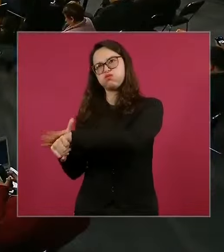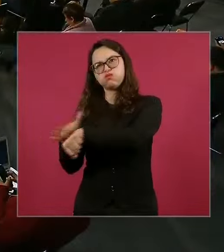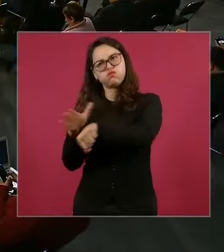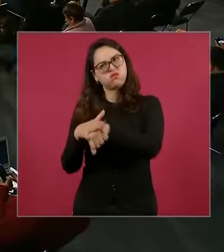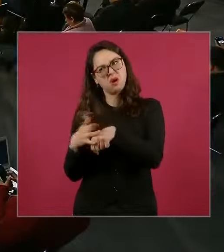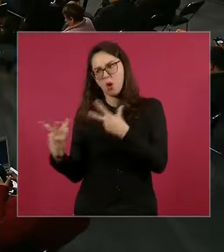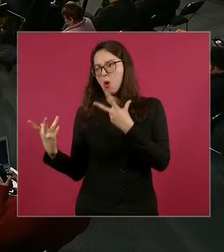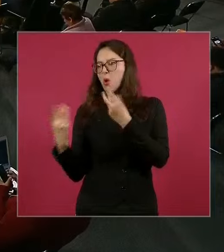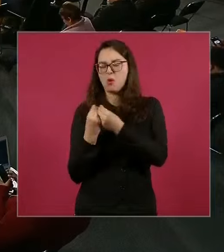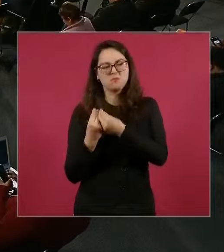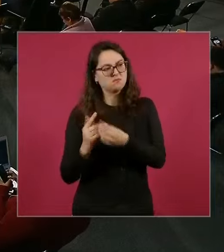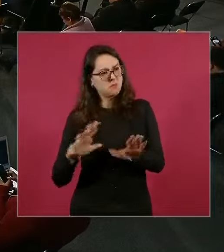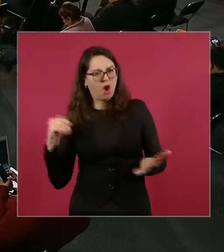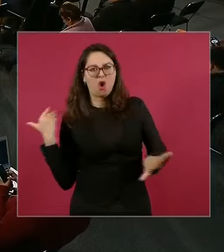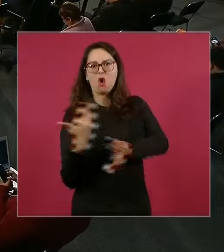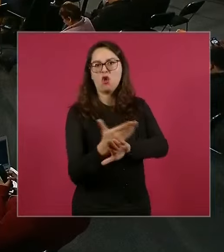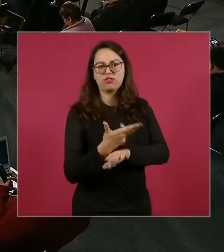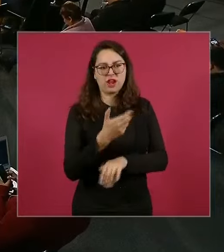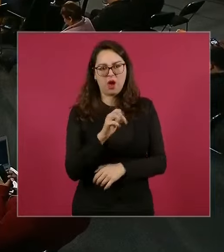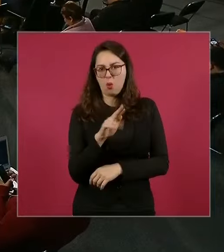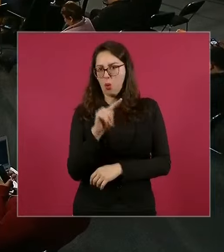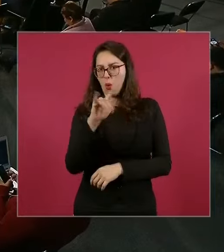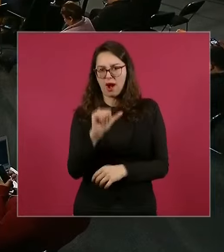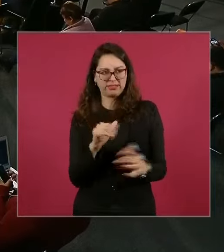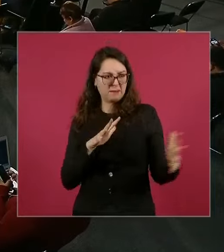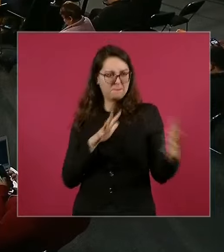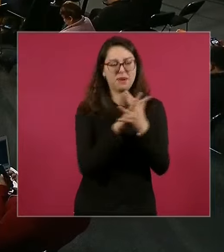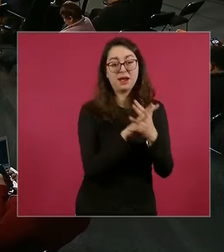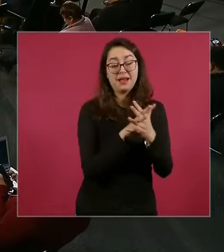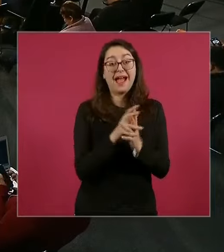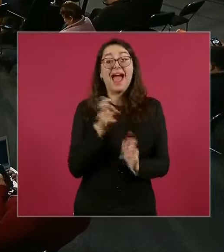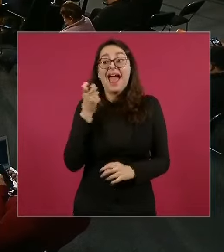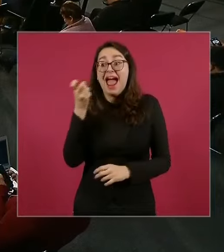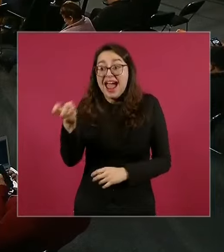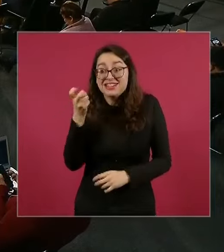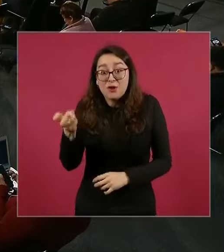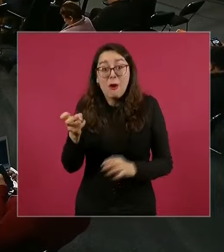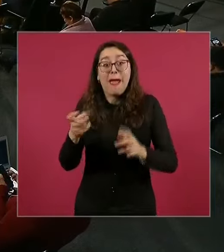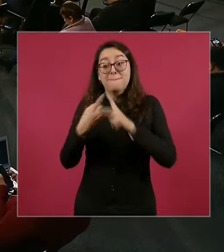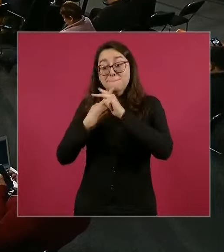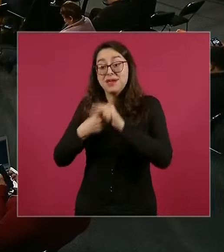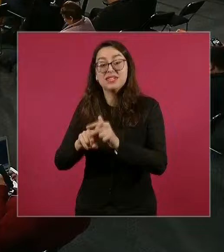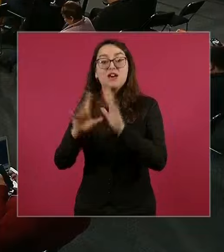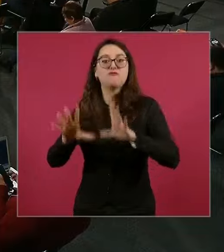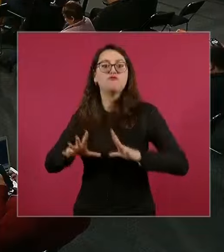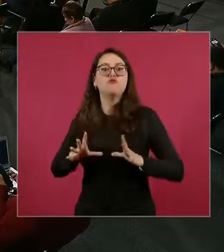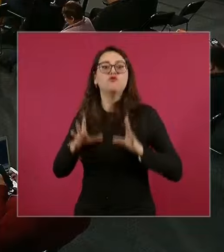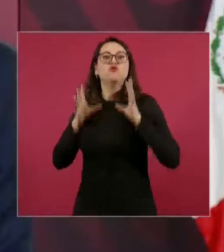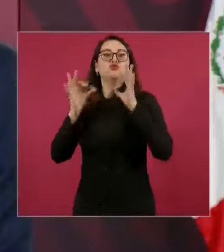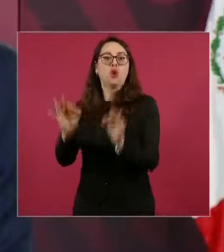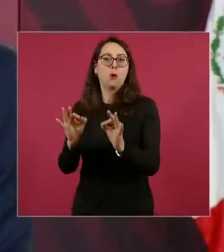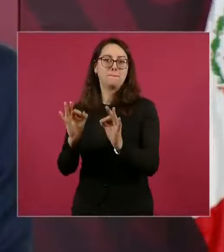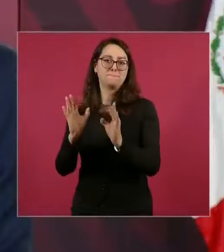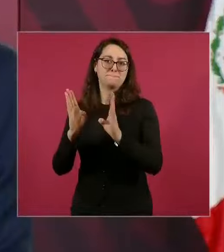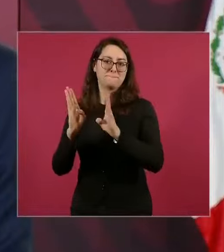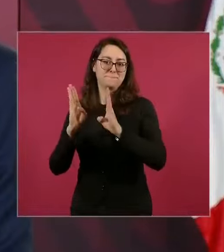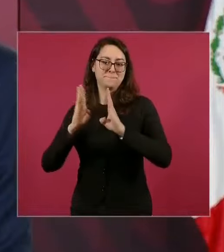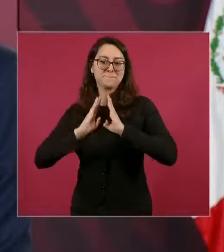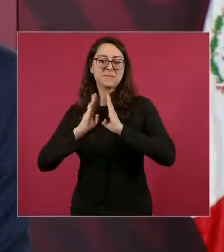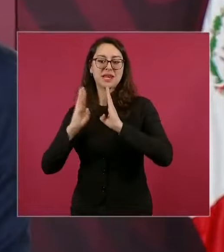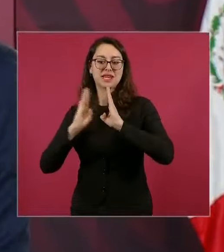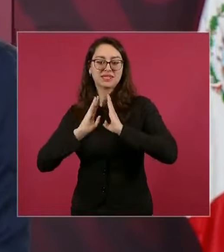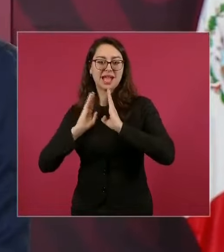es que siempre estamos pensando en los Estados Unidos como una superpotencia, pero en este caso Estados Unidos